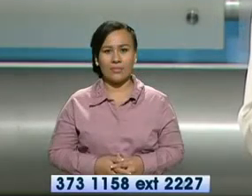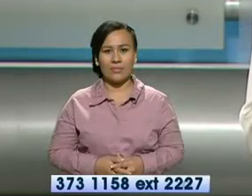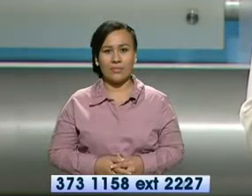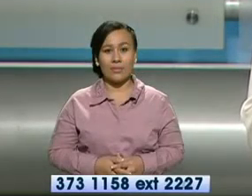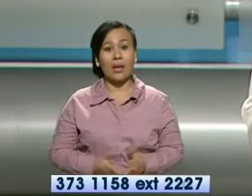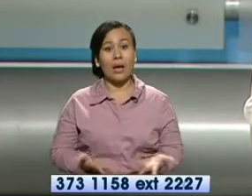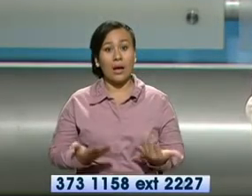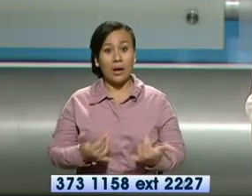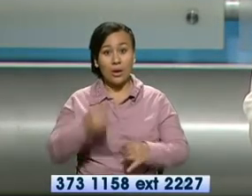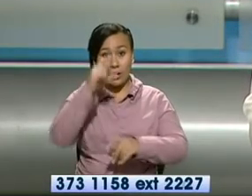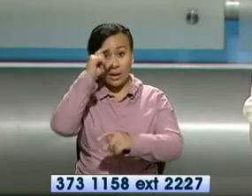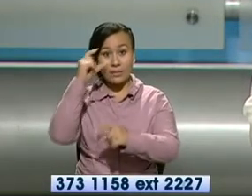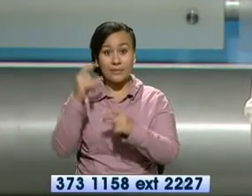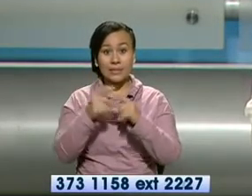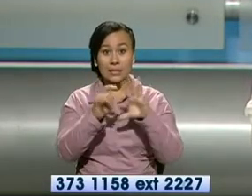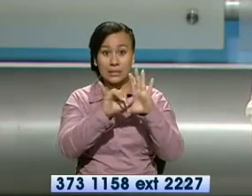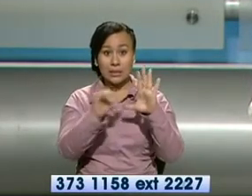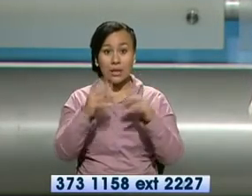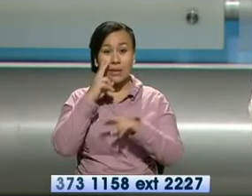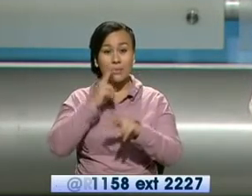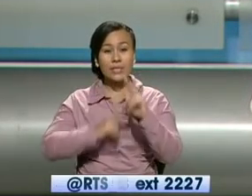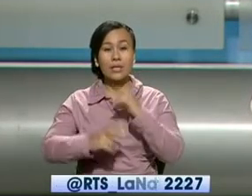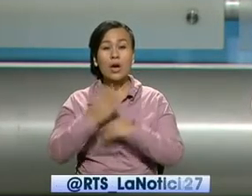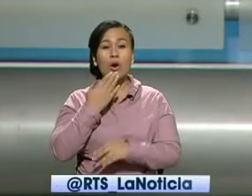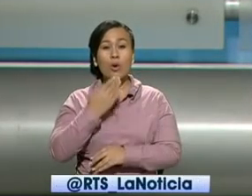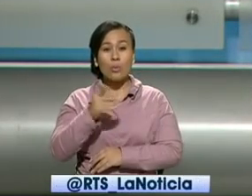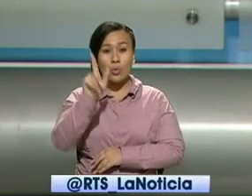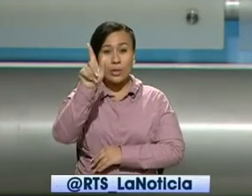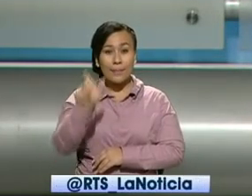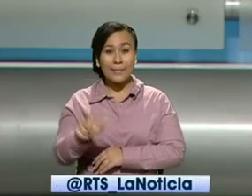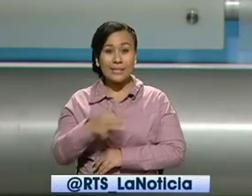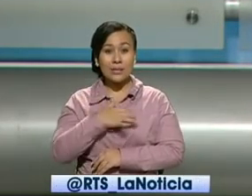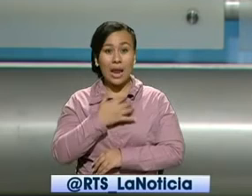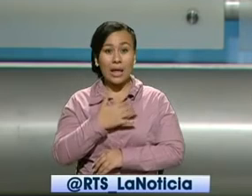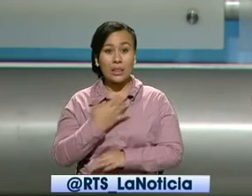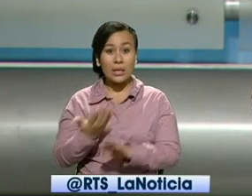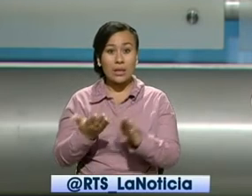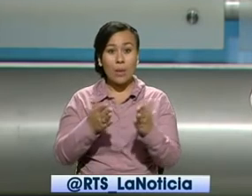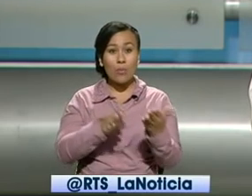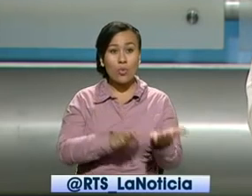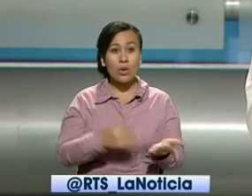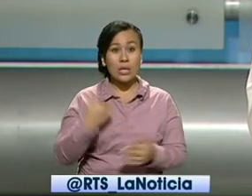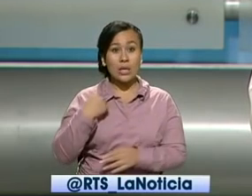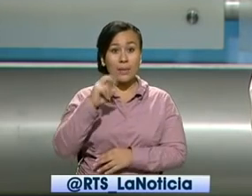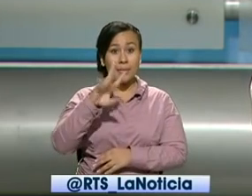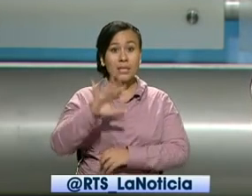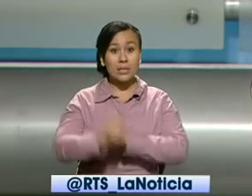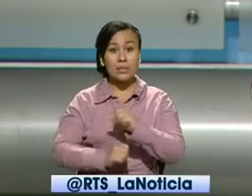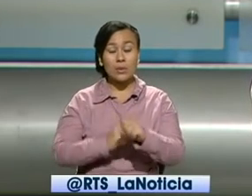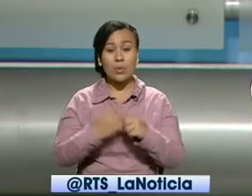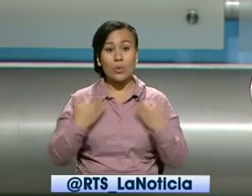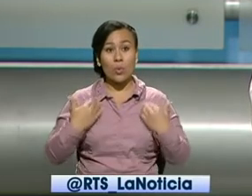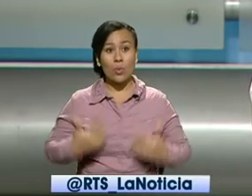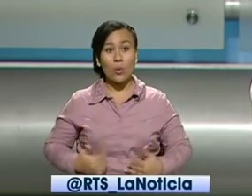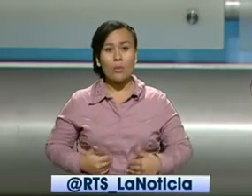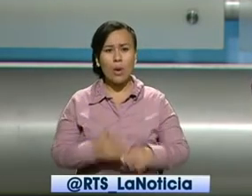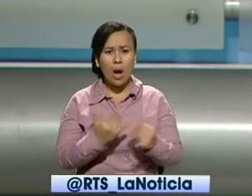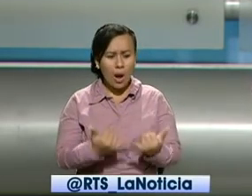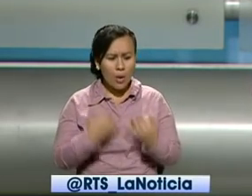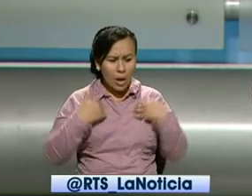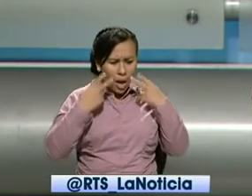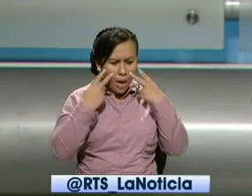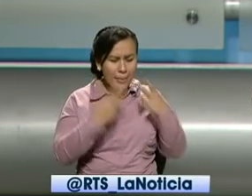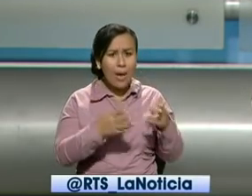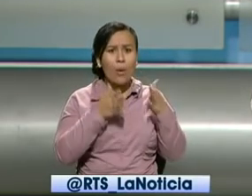La Fiscalía en Santa Elena investiga la muerte de un ciudadano argentino de 25 años de edad, cuyo cuerpo fue hallado en la bodega